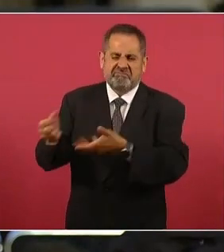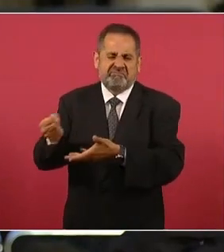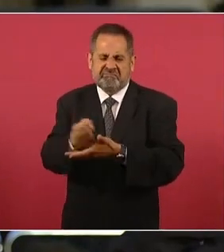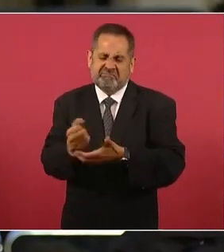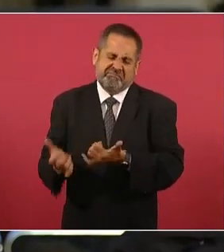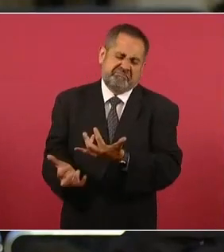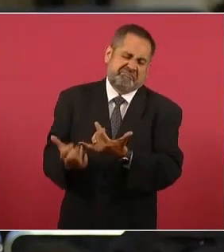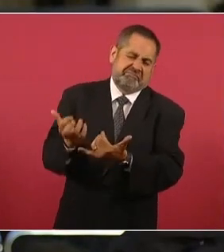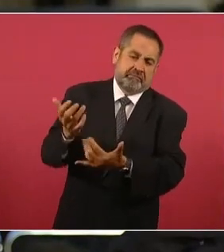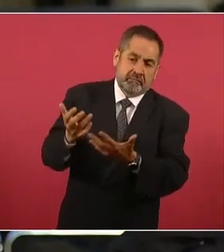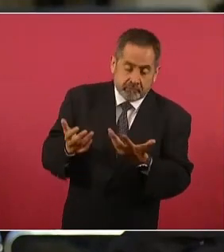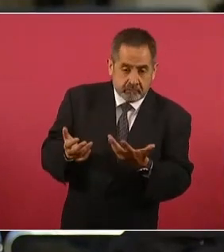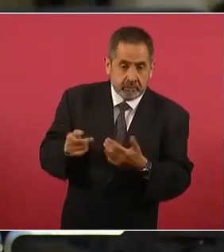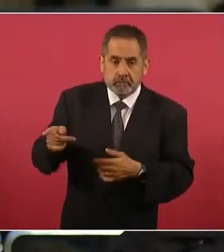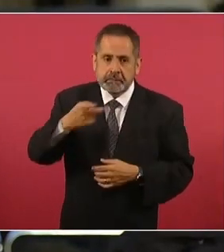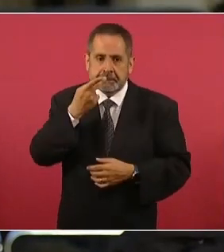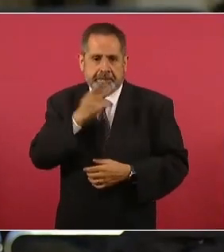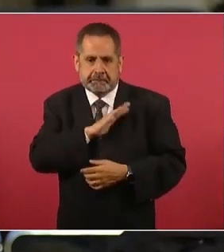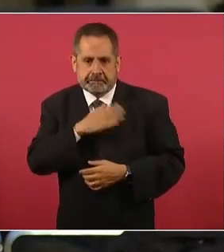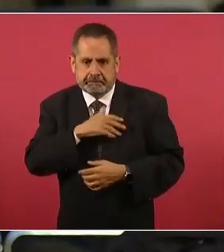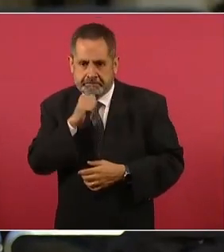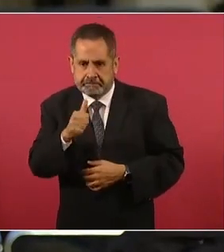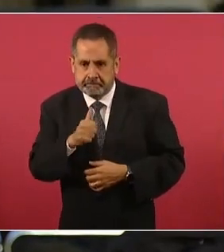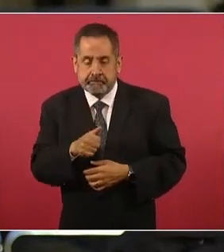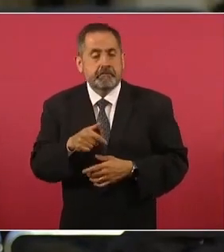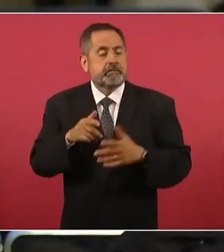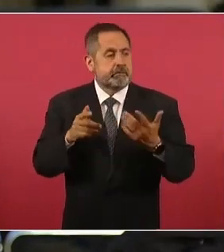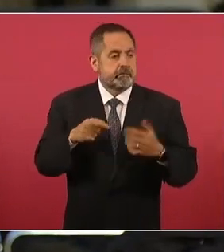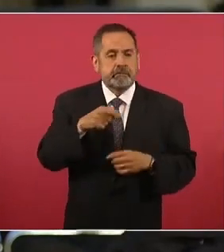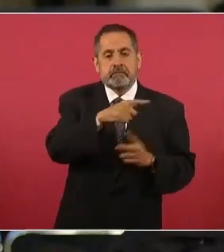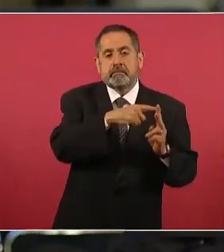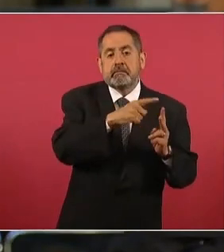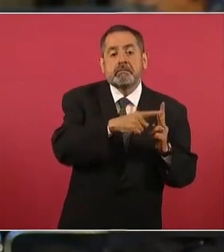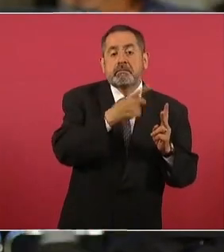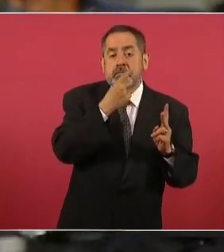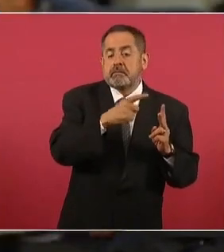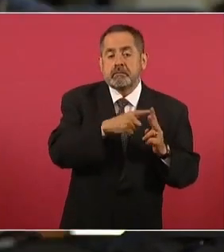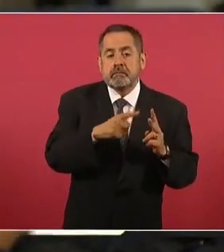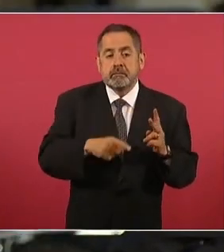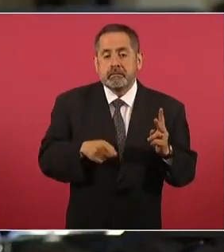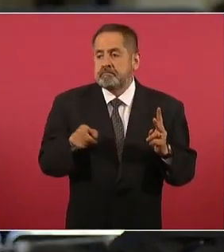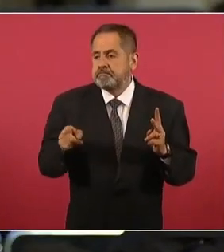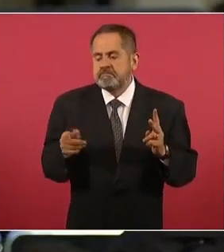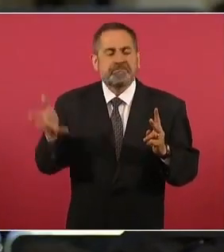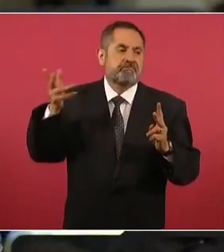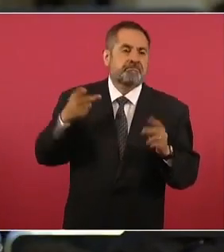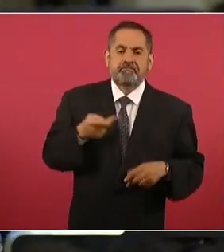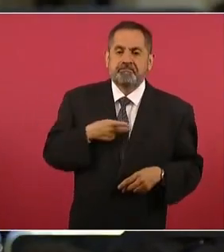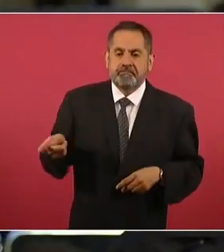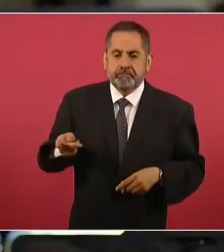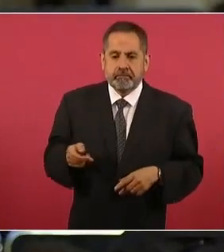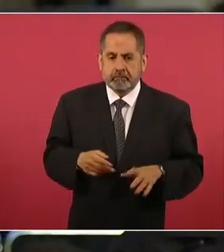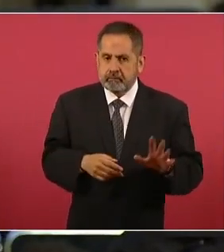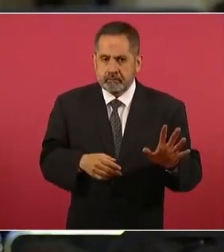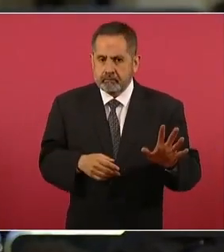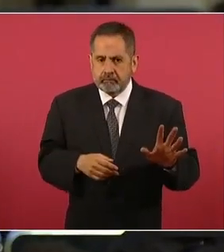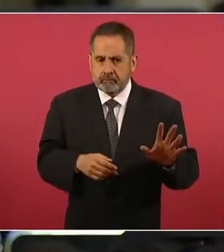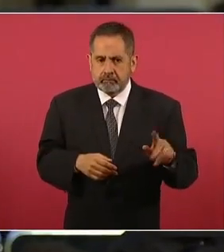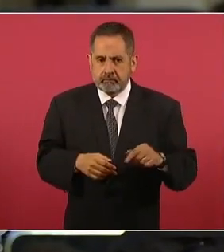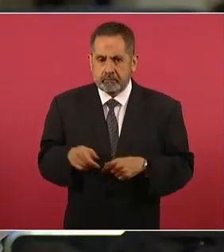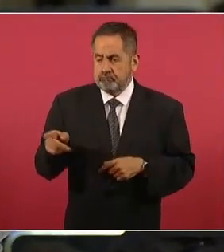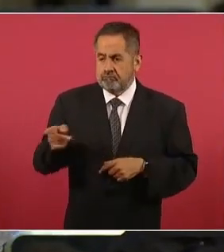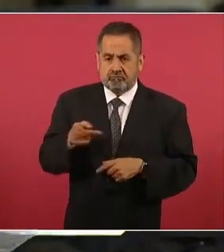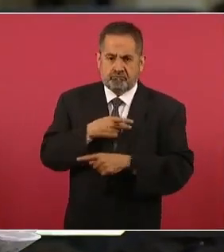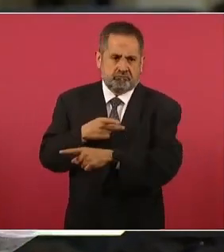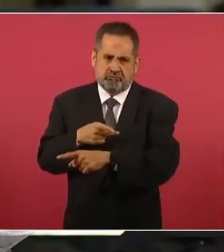el español y tiene otro grave problema, según ellos, que es pobre, pero el niño es pobre económicamente, pero tiene